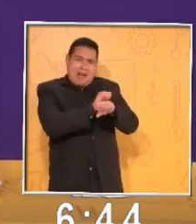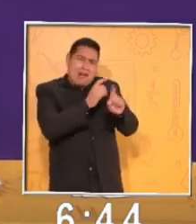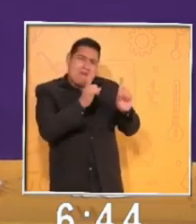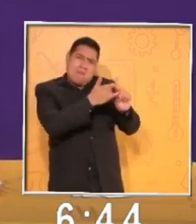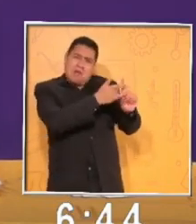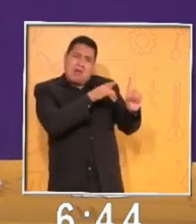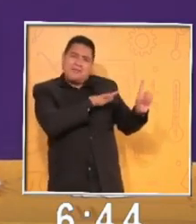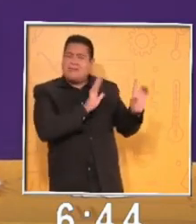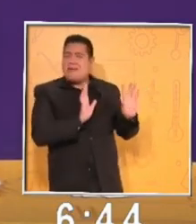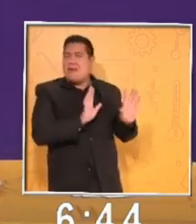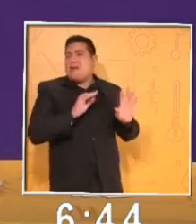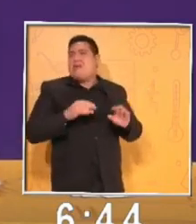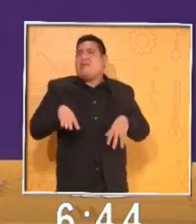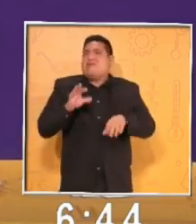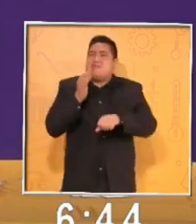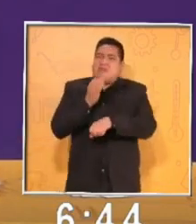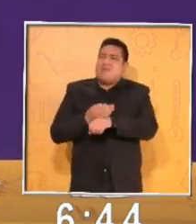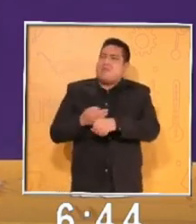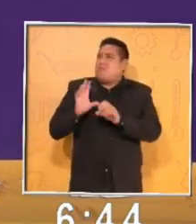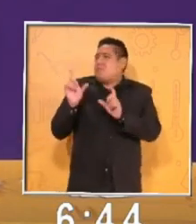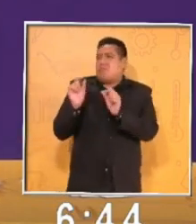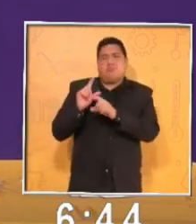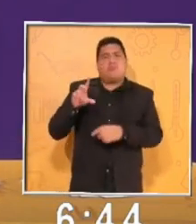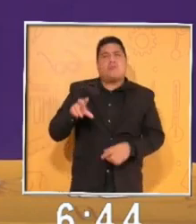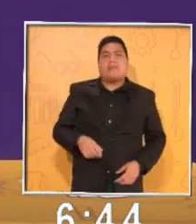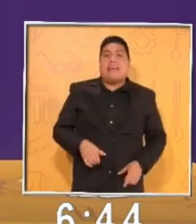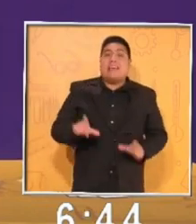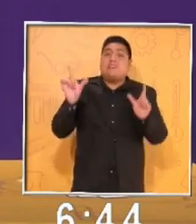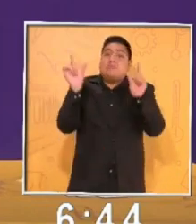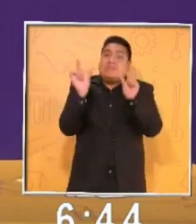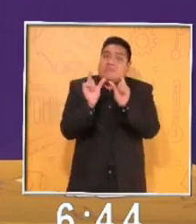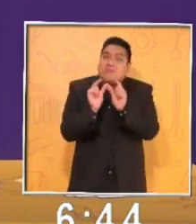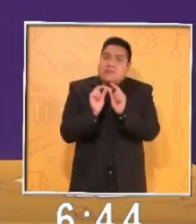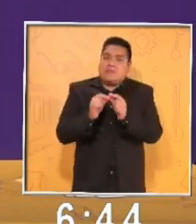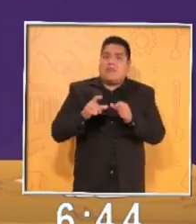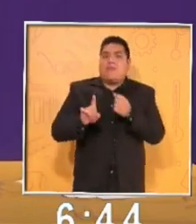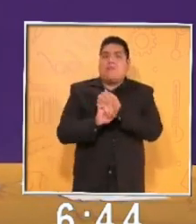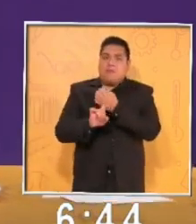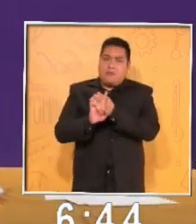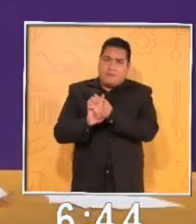nada. Eso es una estrategia de minimizar la situación.